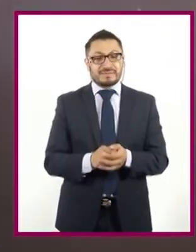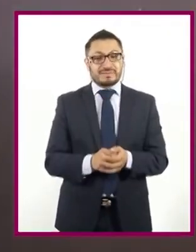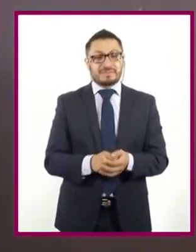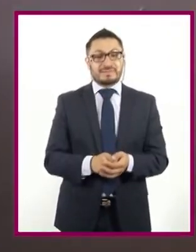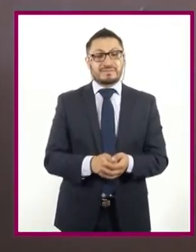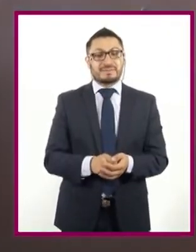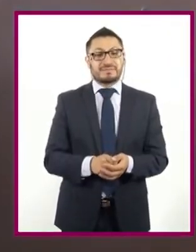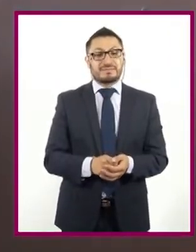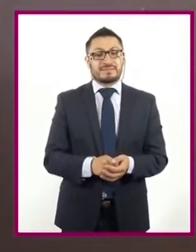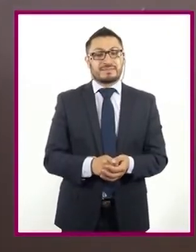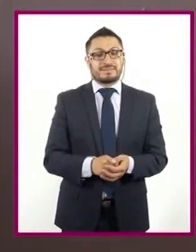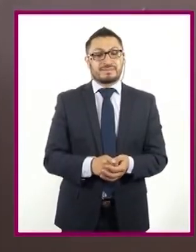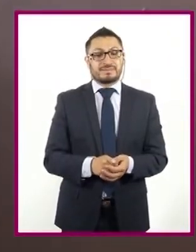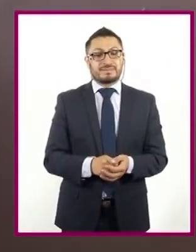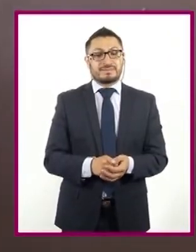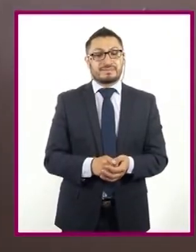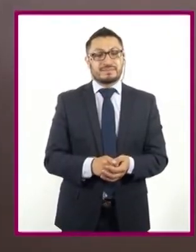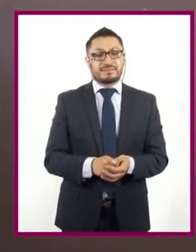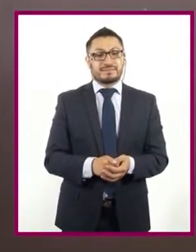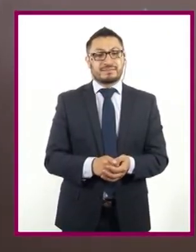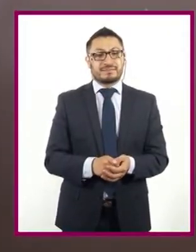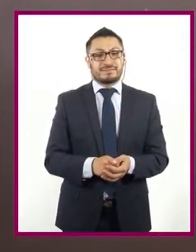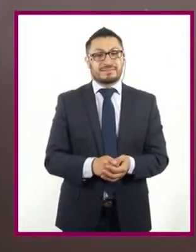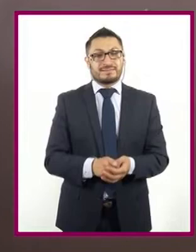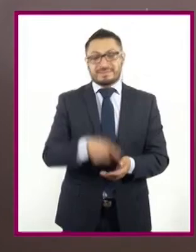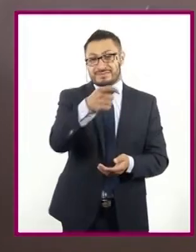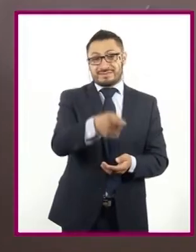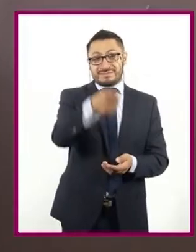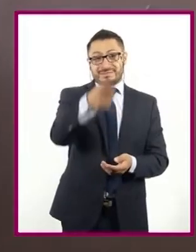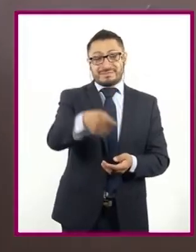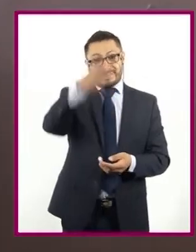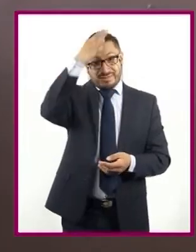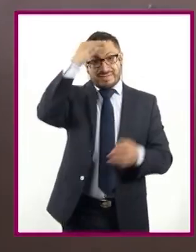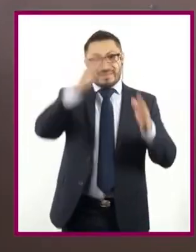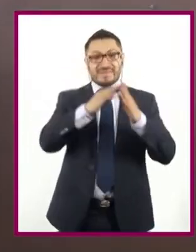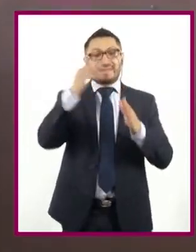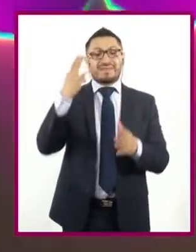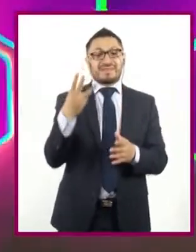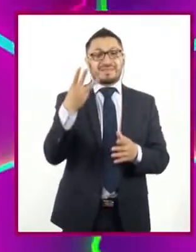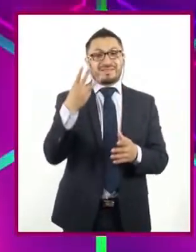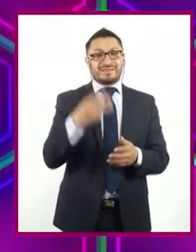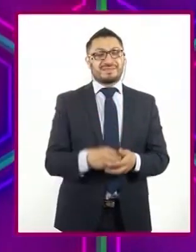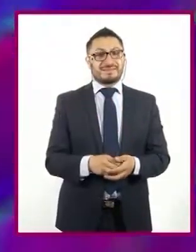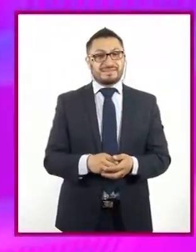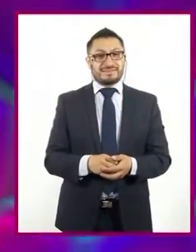Selamlar, evde öğren 3. Saludos, aprende en casa 3.